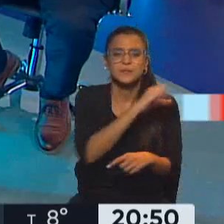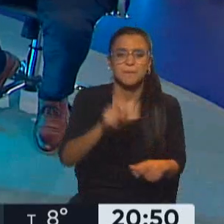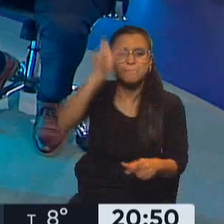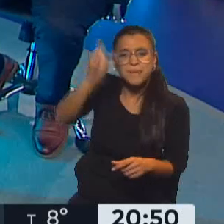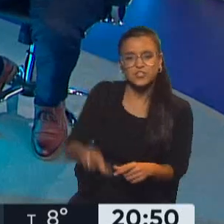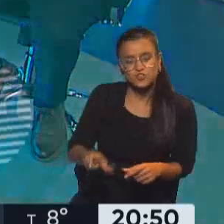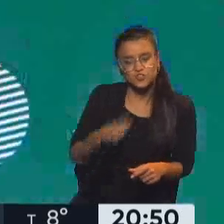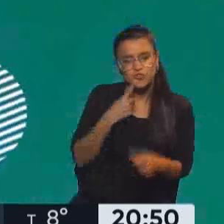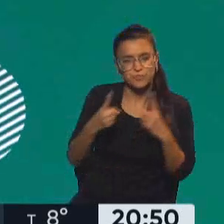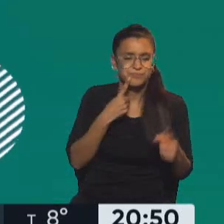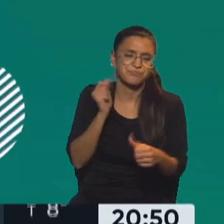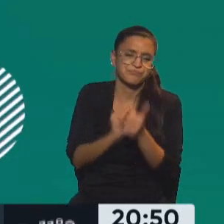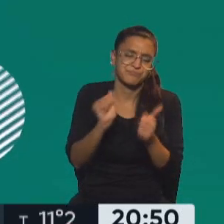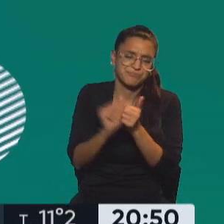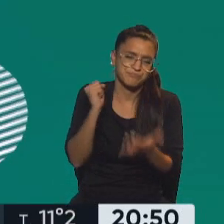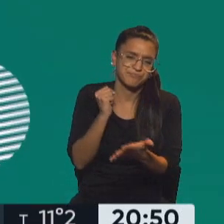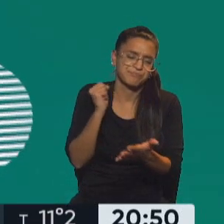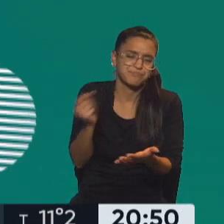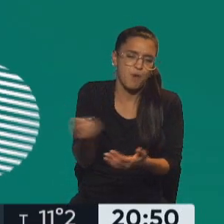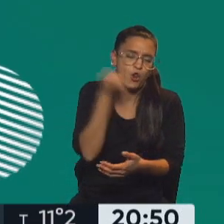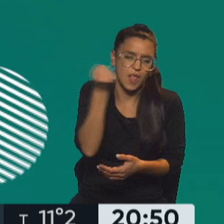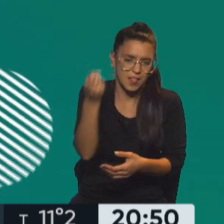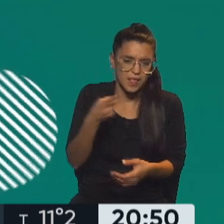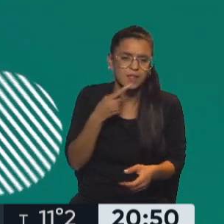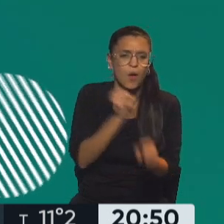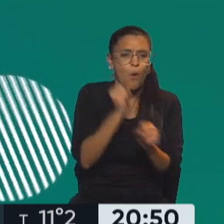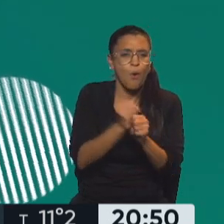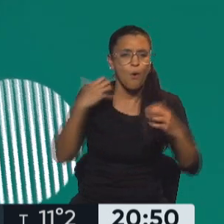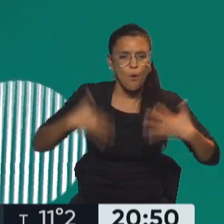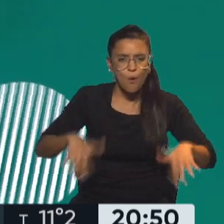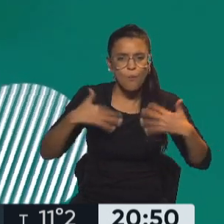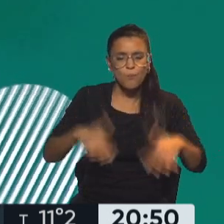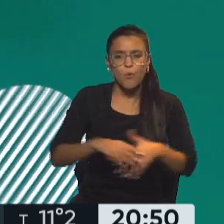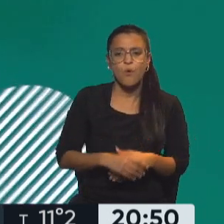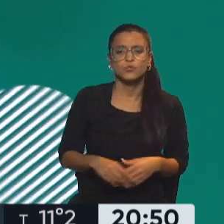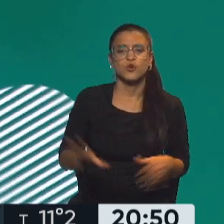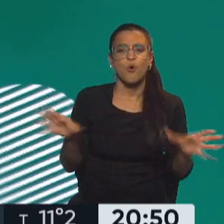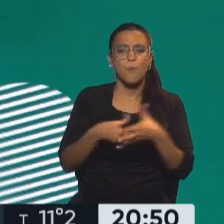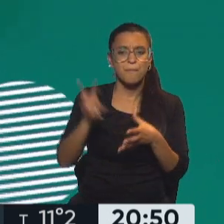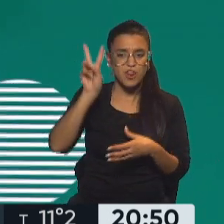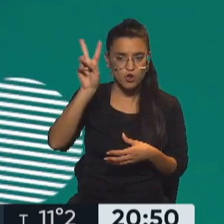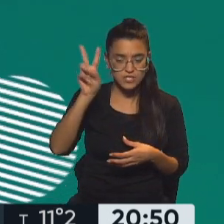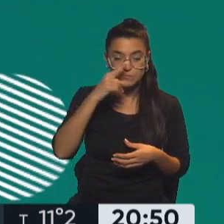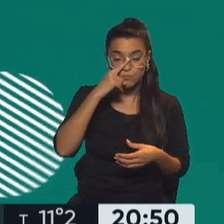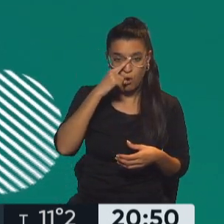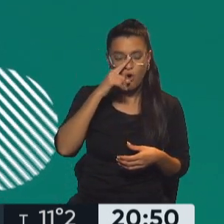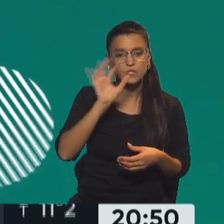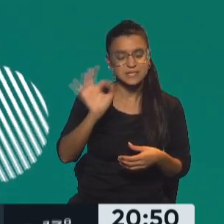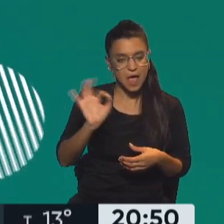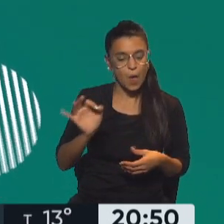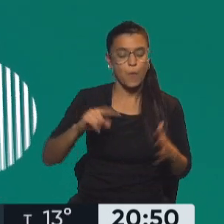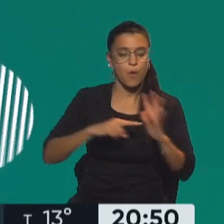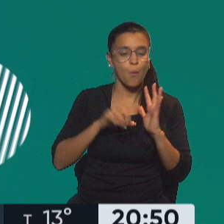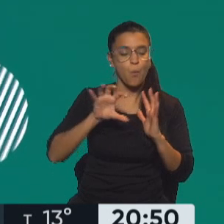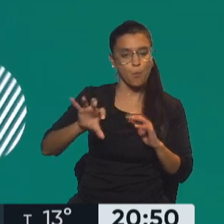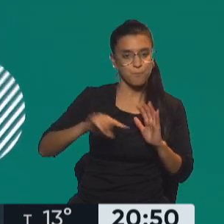encuestador histórico en la República Argentina que ha trabajado muchísimo con el peronismo, gran conocedor de la provincia de